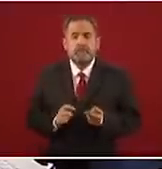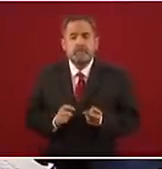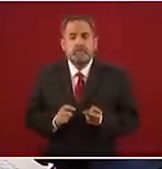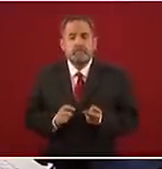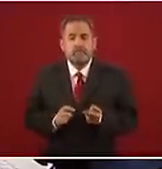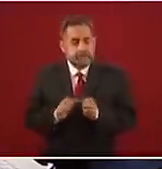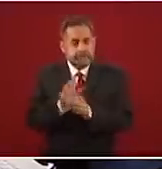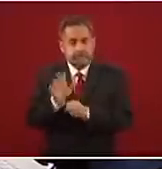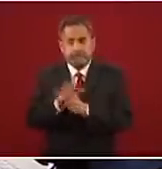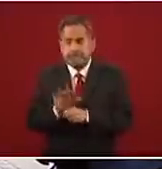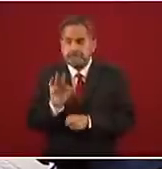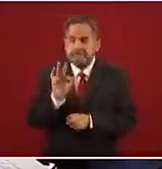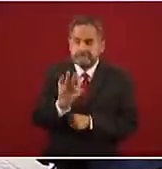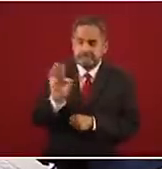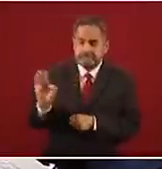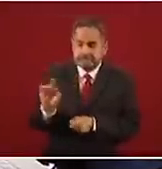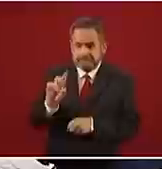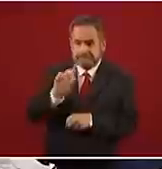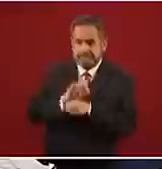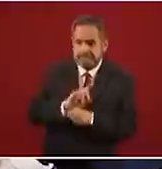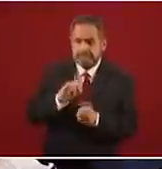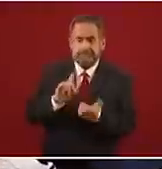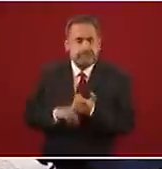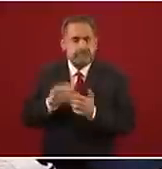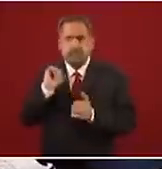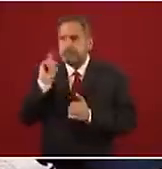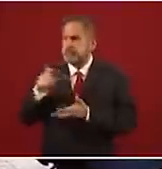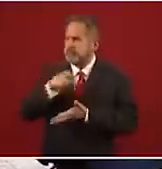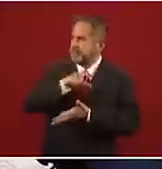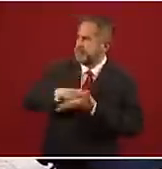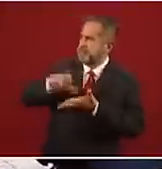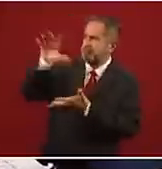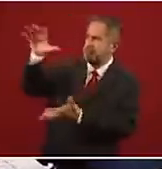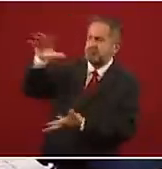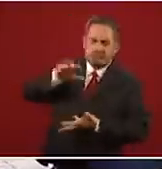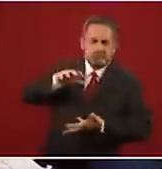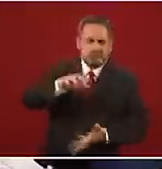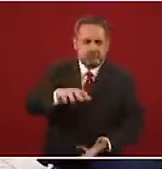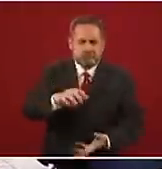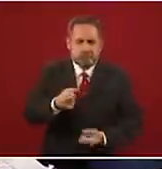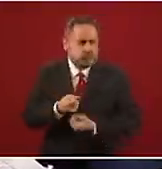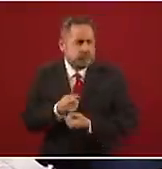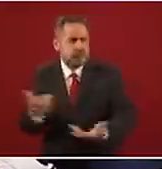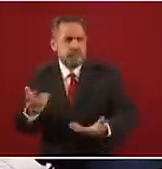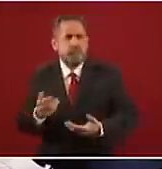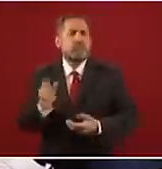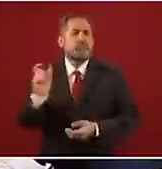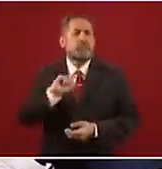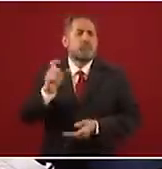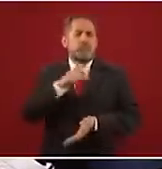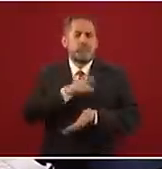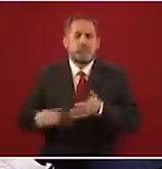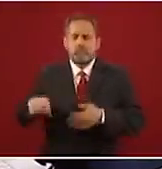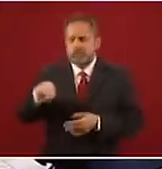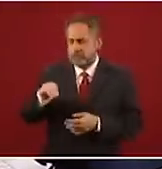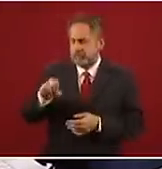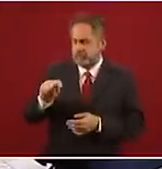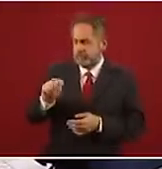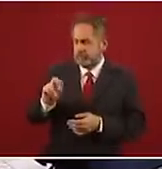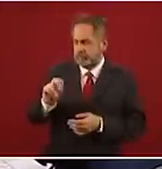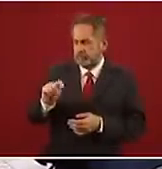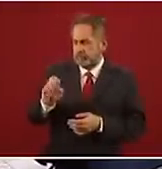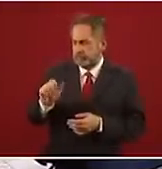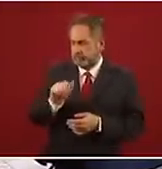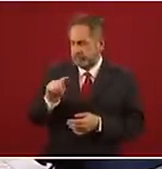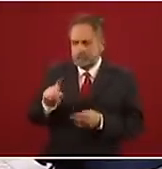si ya hay una fecha estimada en que se haría esta compra consolidada, es decir, a partir de cuándo se estarán comprando el metrotexato y otros medicamentos. Sí.